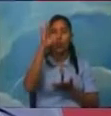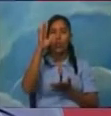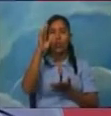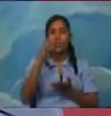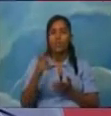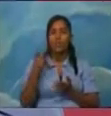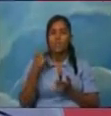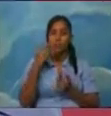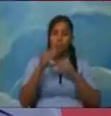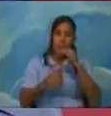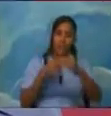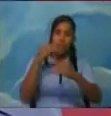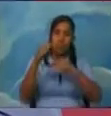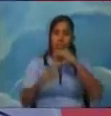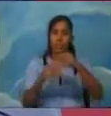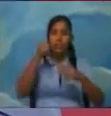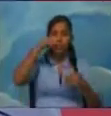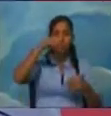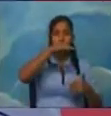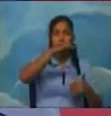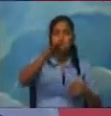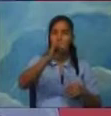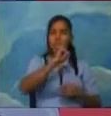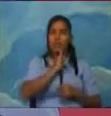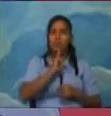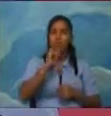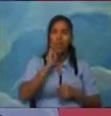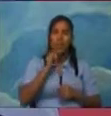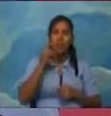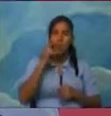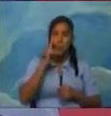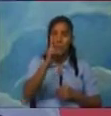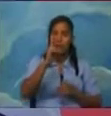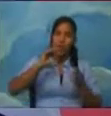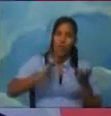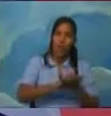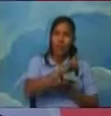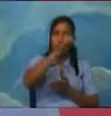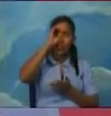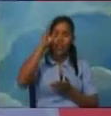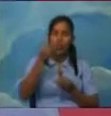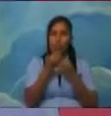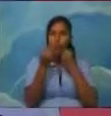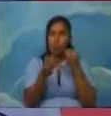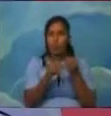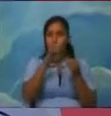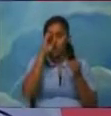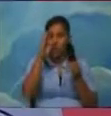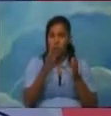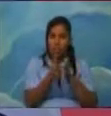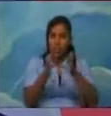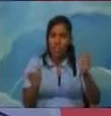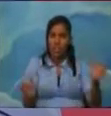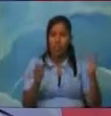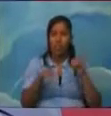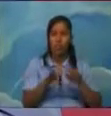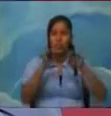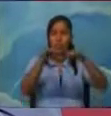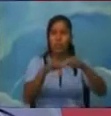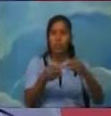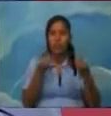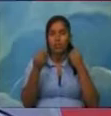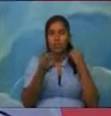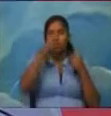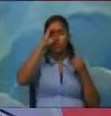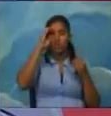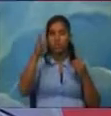medida de que iba avanzando el pueblo de Israel, iba viendo la gloria de Dios, cómo Dios iba abriendo el mar, cómo Dios,